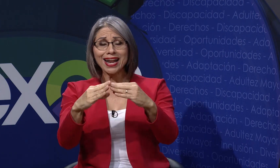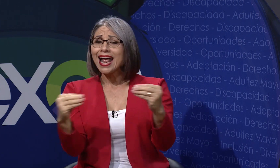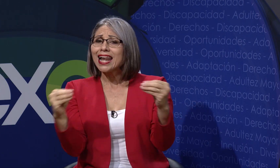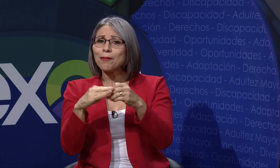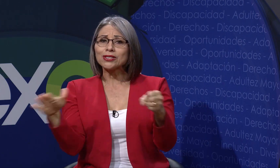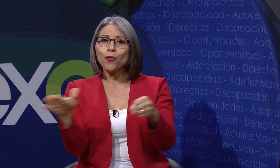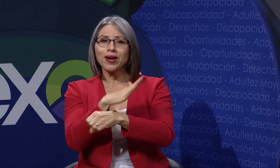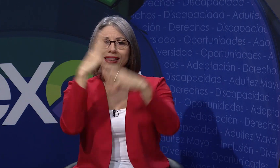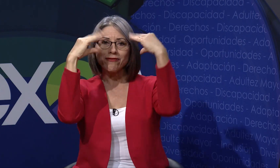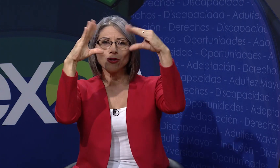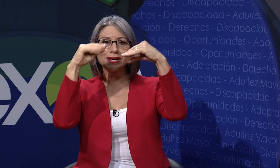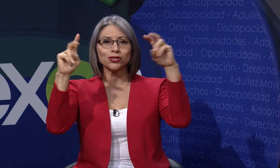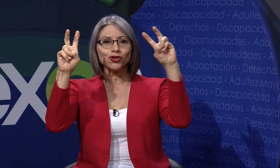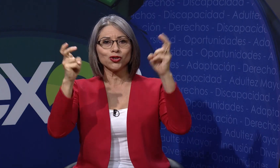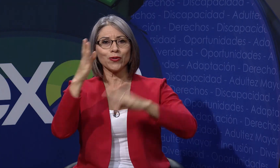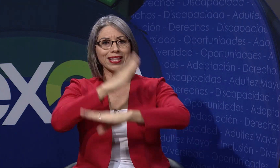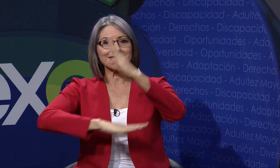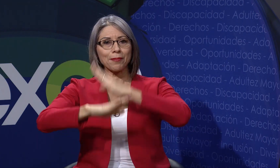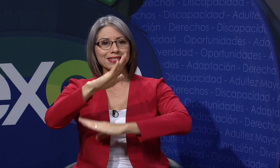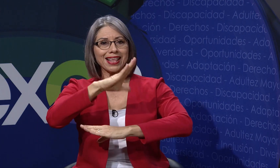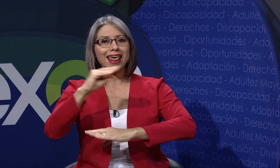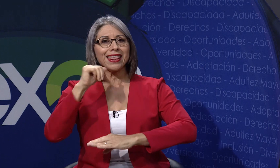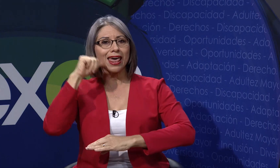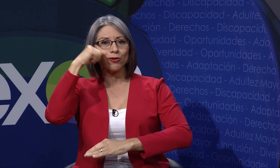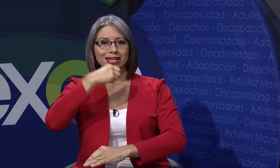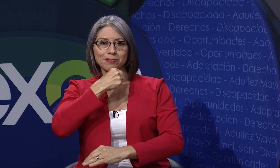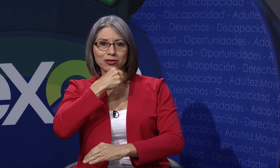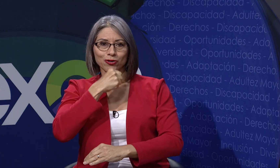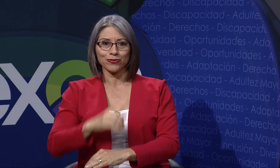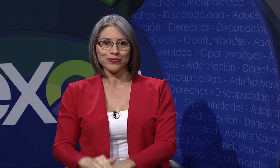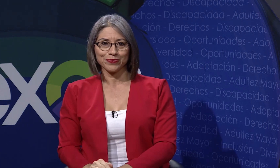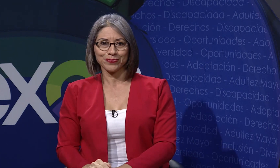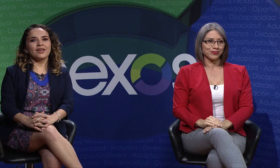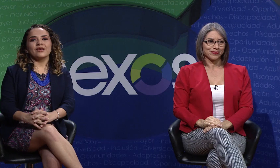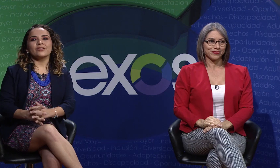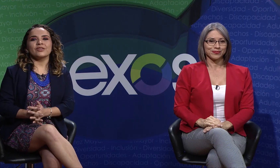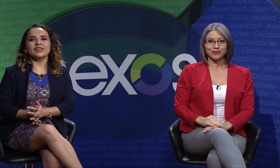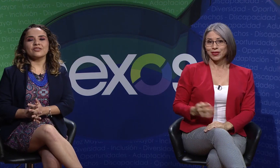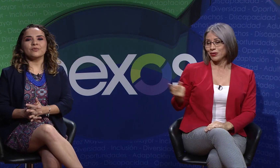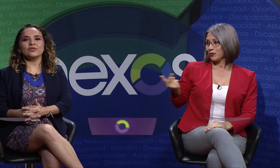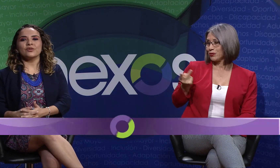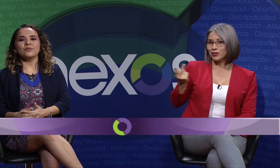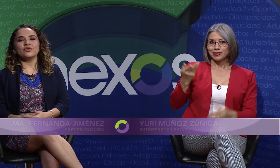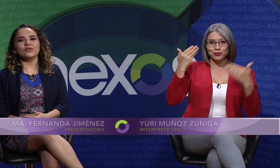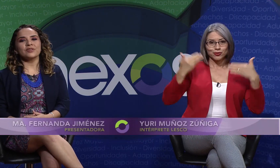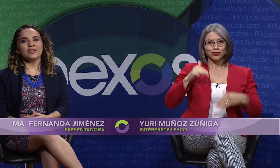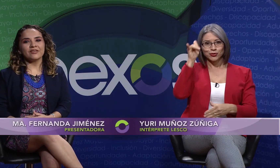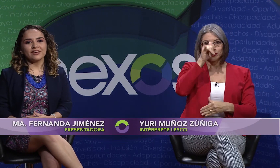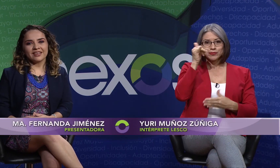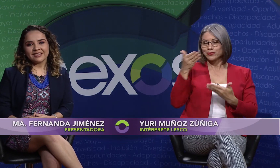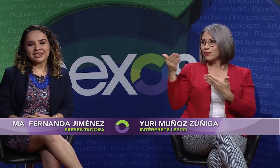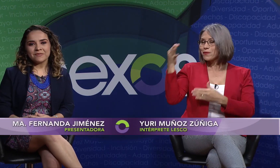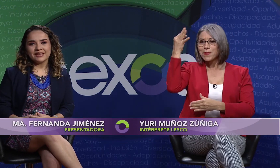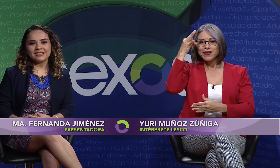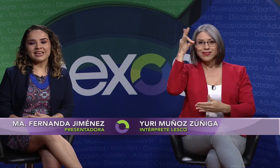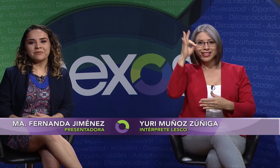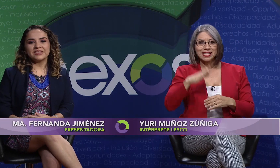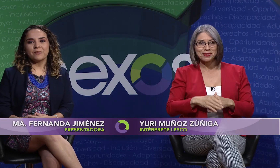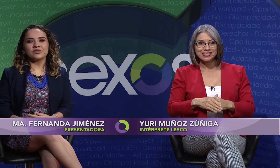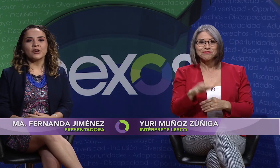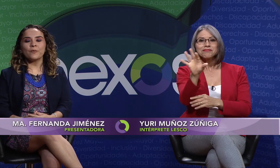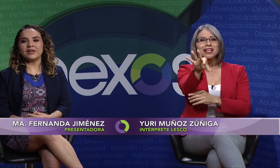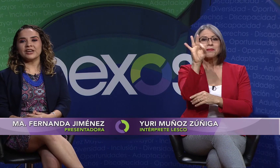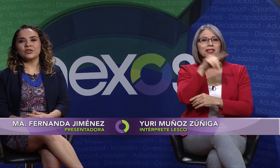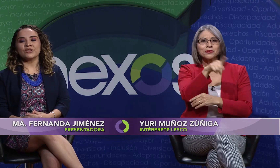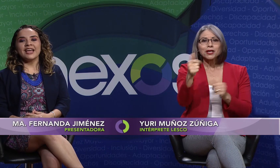hasta su hogar la más completa información sobre discapacidad y adultez mayor. Nosotros somos Yuri Muñoz y María Fernanda Jiménez. Le